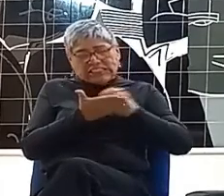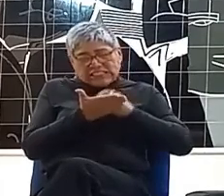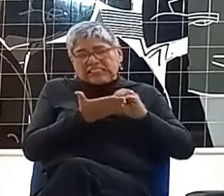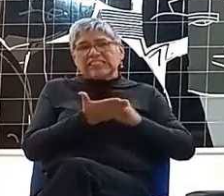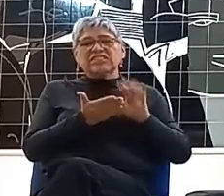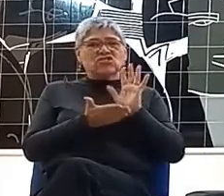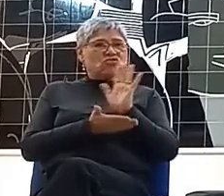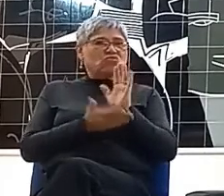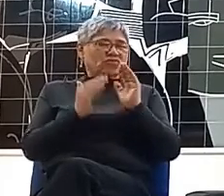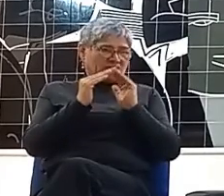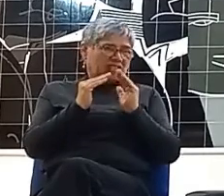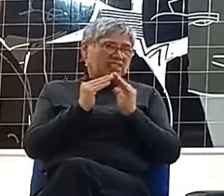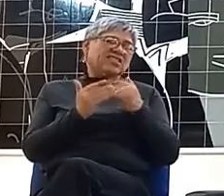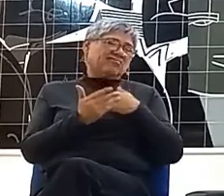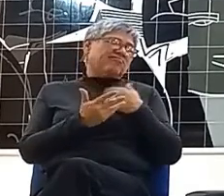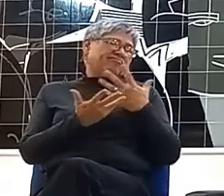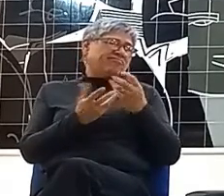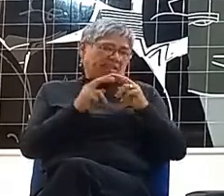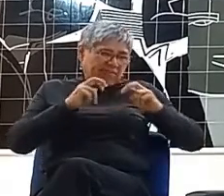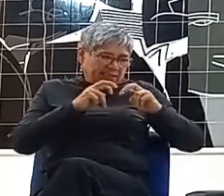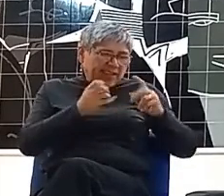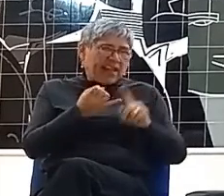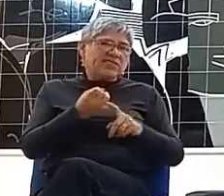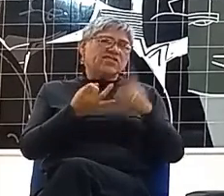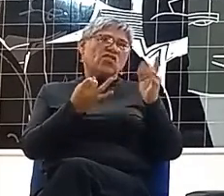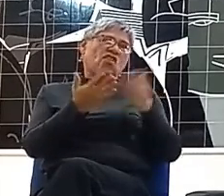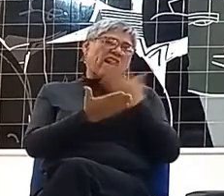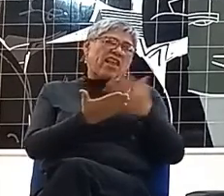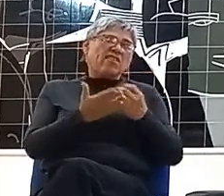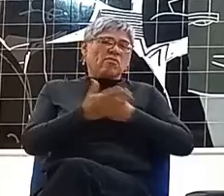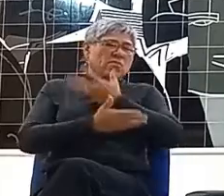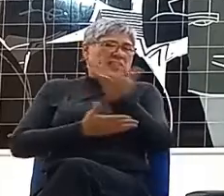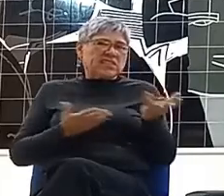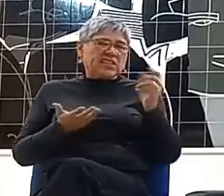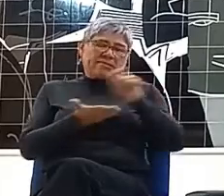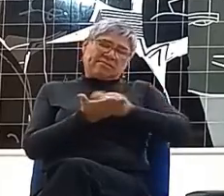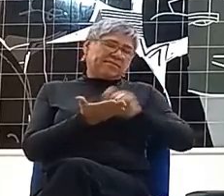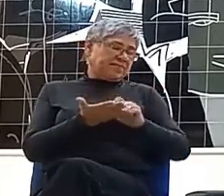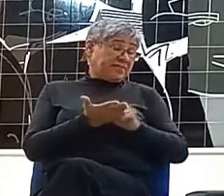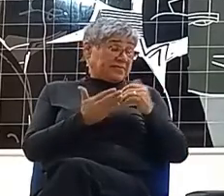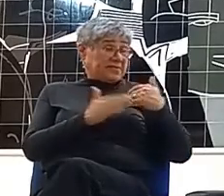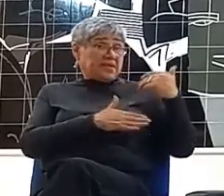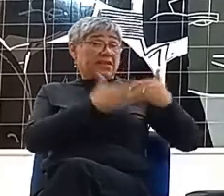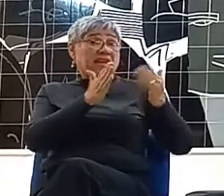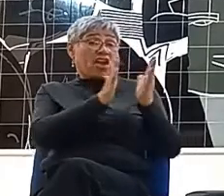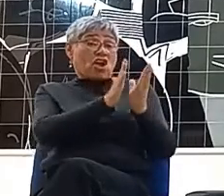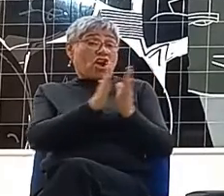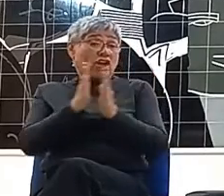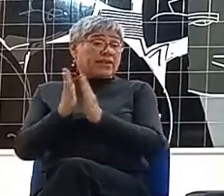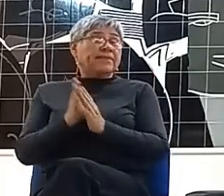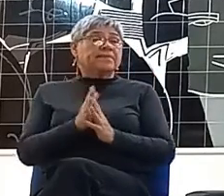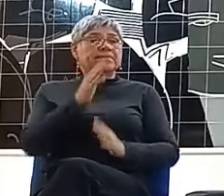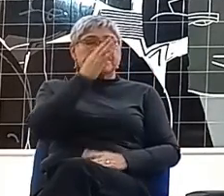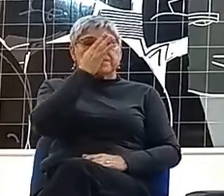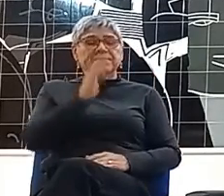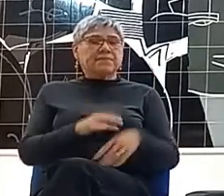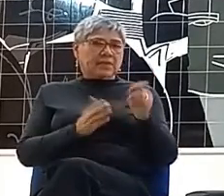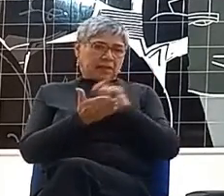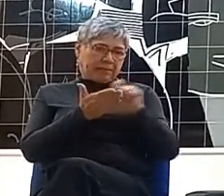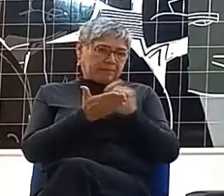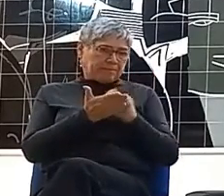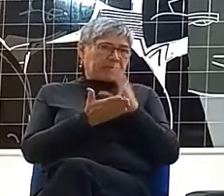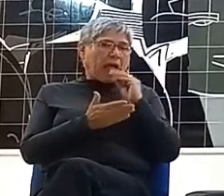con reseñas, con trabajos de investigación y con poesía. Y creo que en ese orden, pues estamos hablando de un